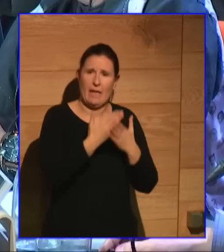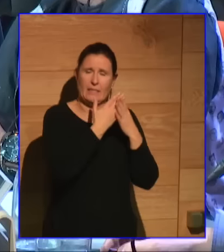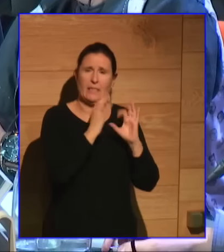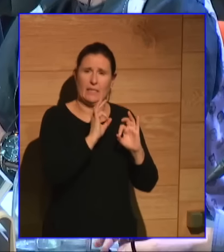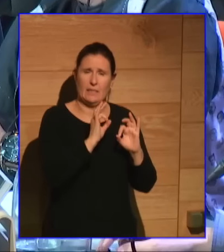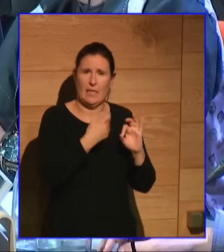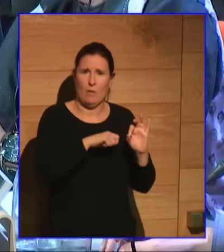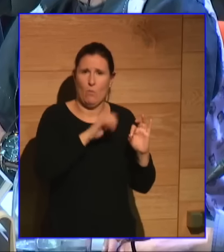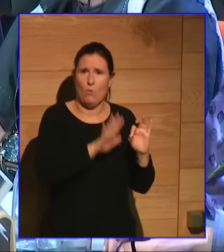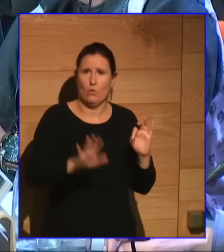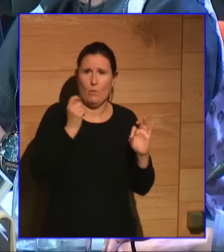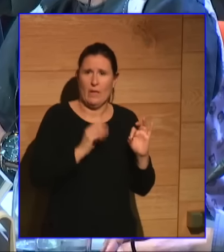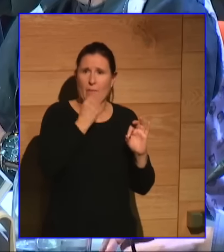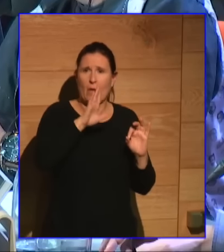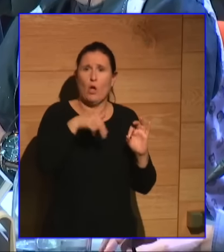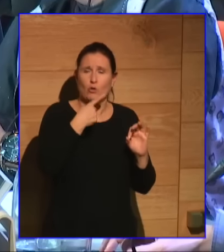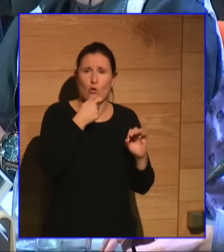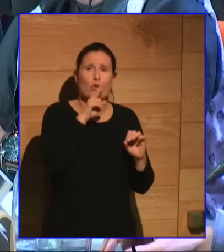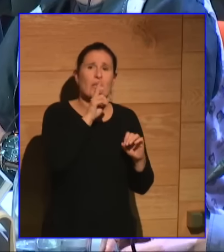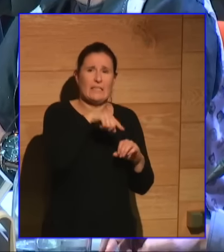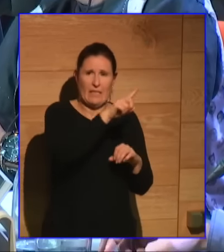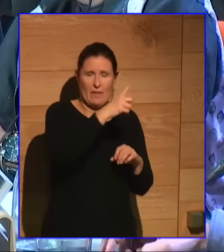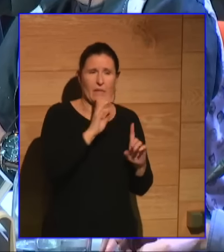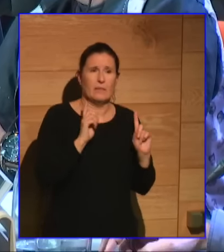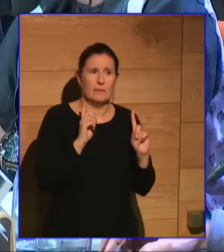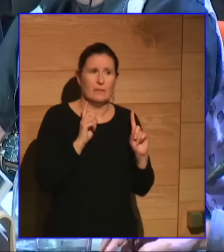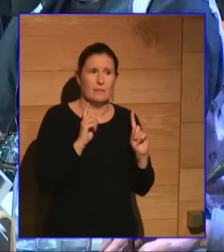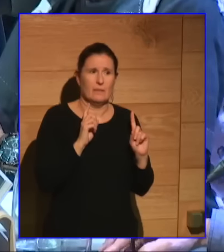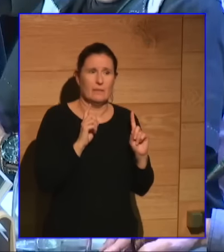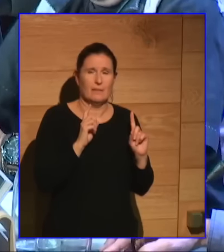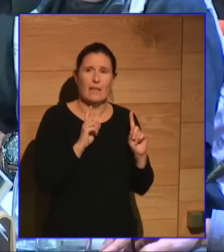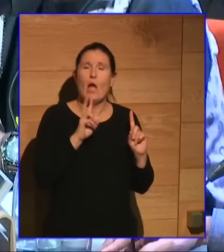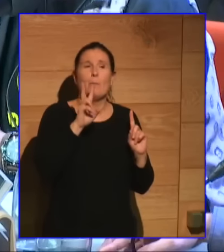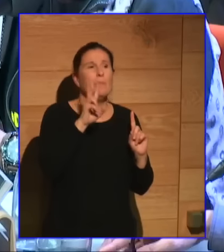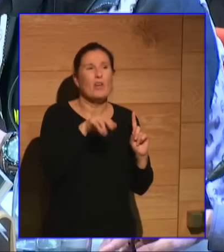ingleses. Y son magníficos. Decir, no como... hacen películas, Juan. Ese es el tema.